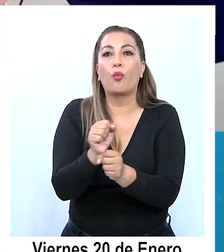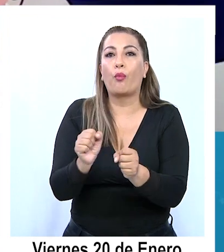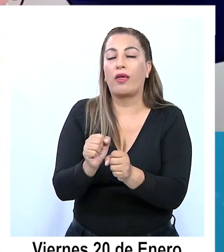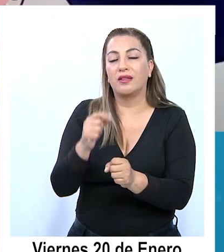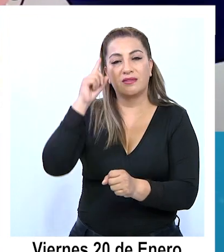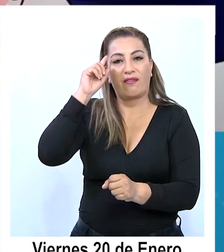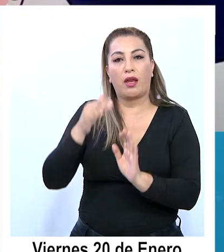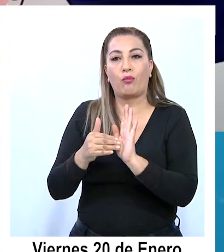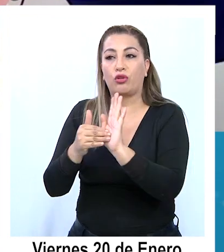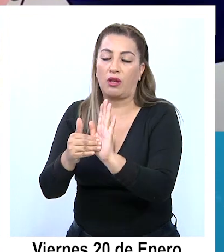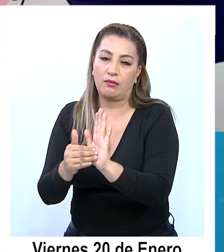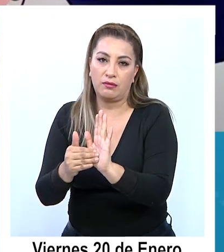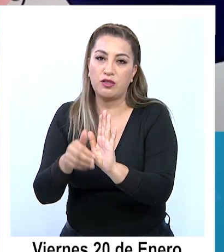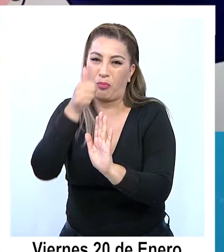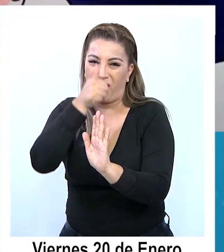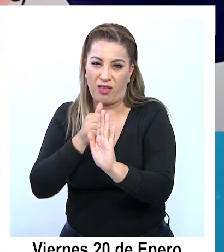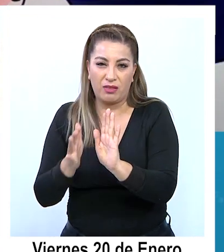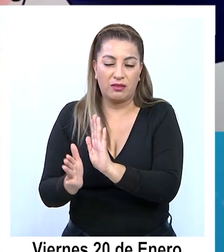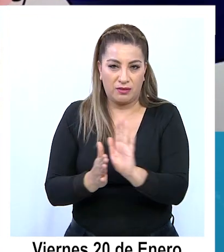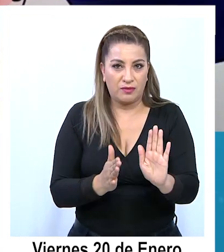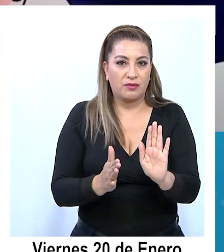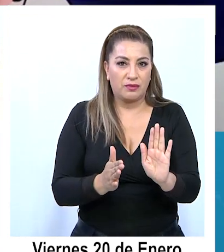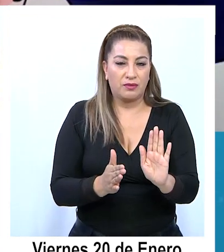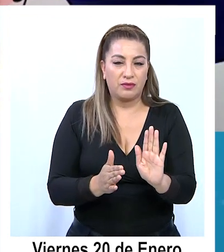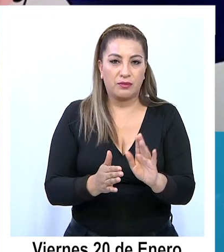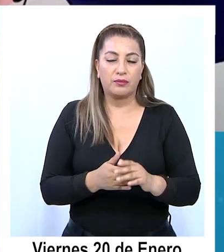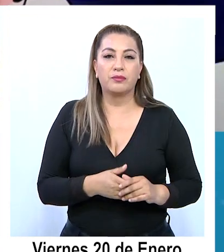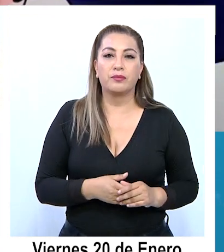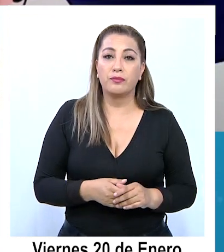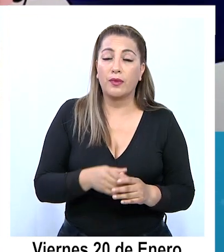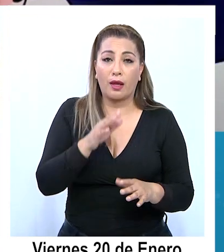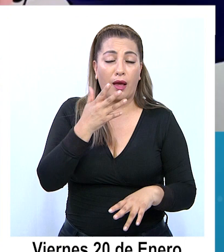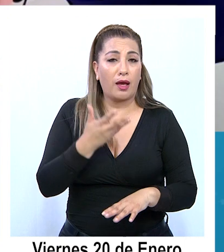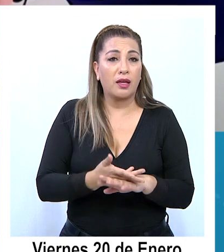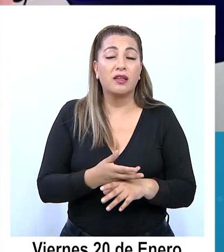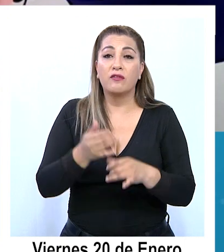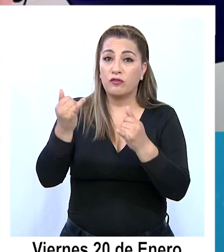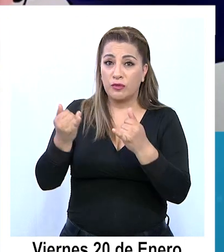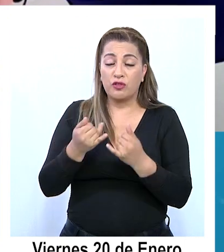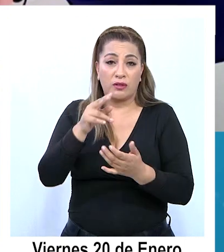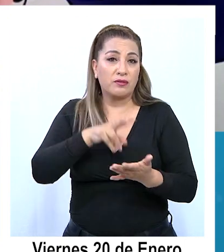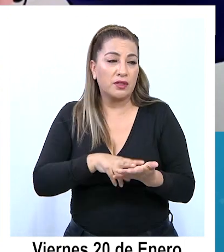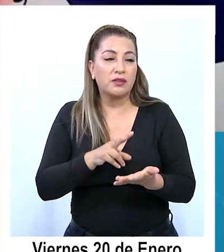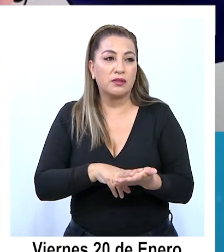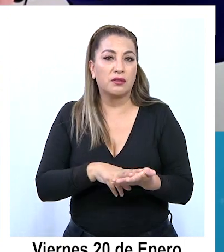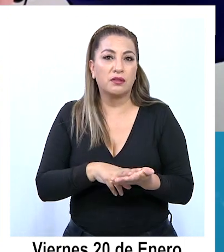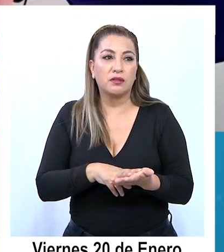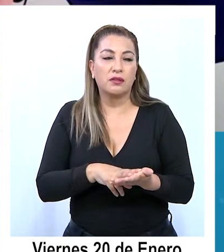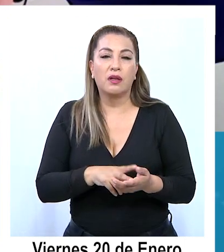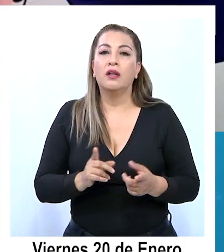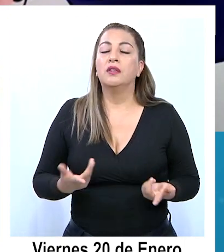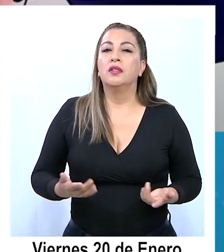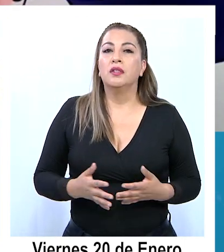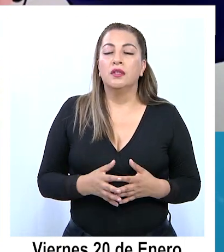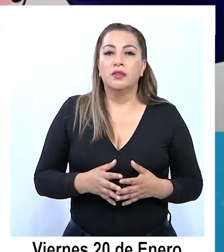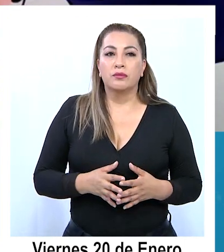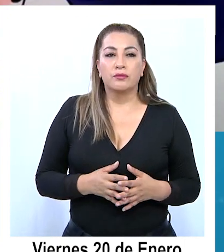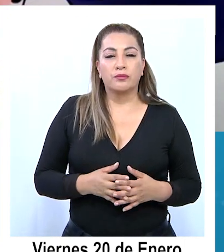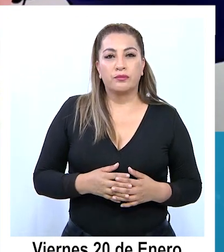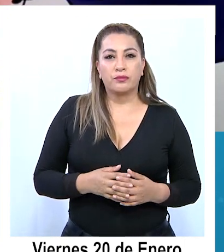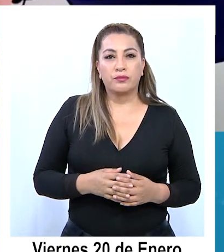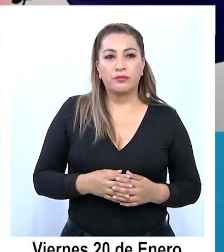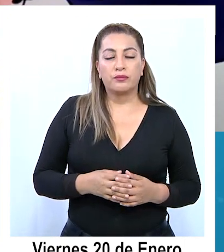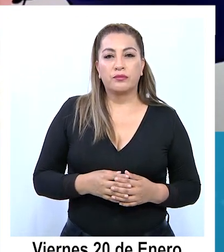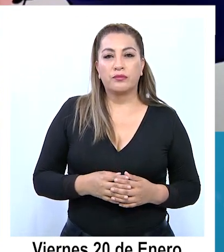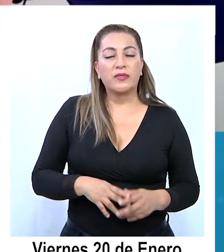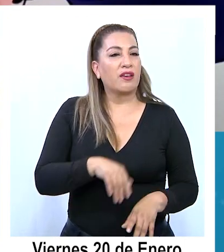Se ha demostrado en esas reuniones, con la información que nos han entregado, que efectivamente surte efecto. Por cierto que